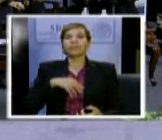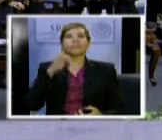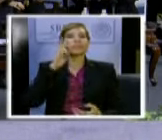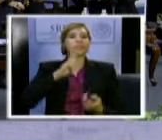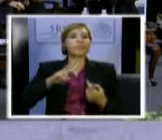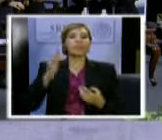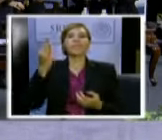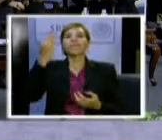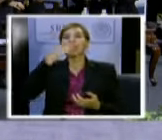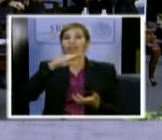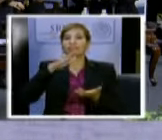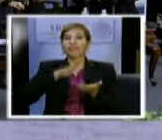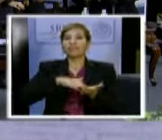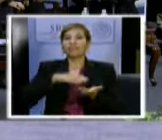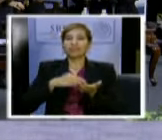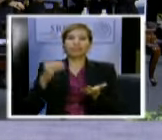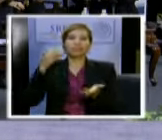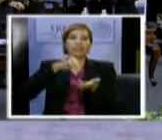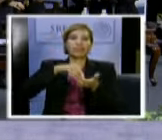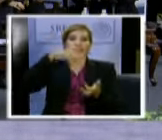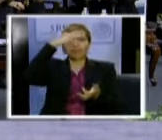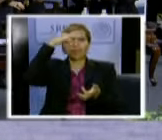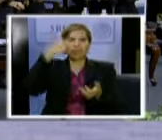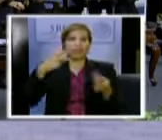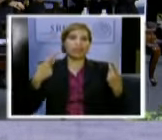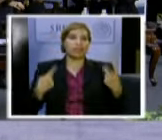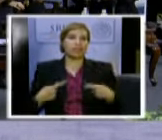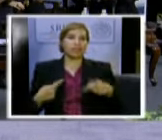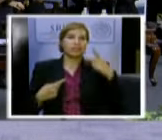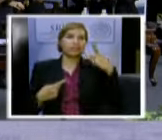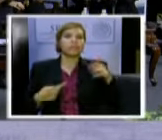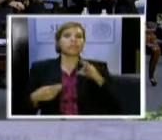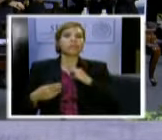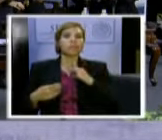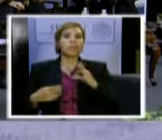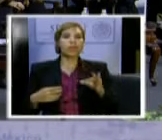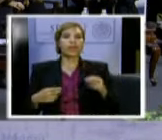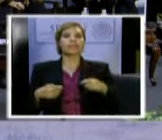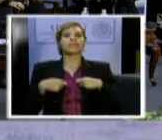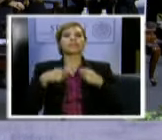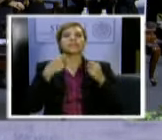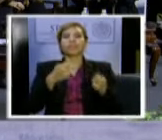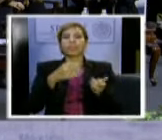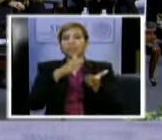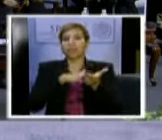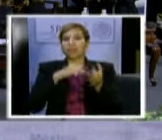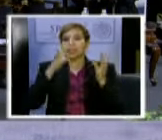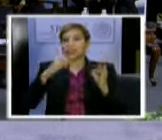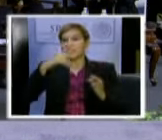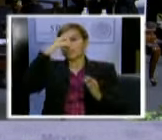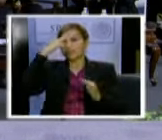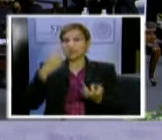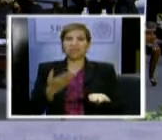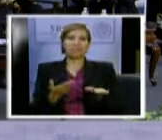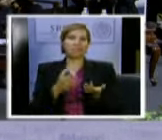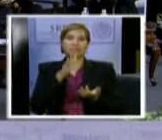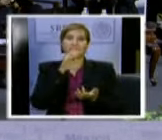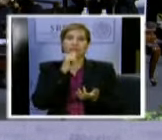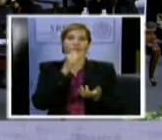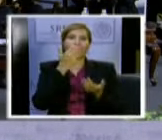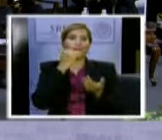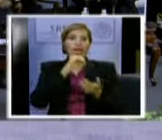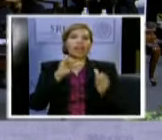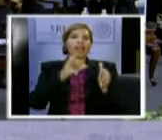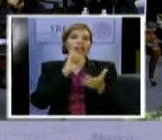que falsificar documentos mexicanos nuestra gente para que les podamos dar un documento mexicano, si no tienen un